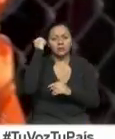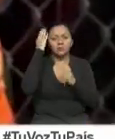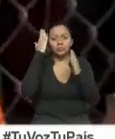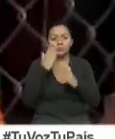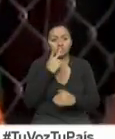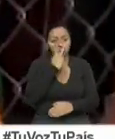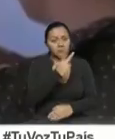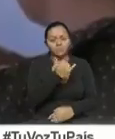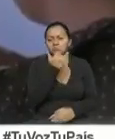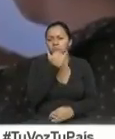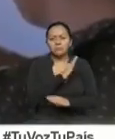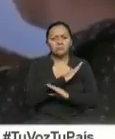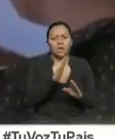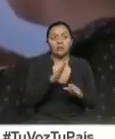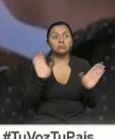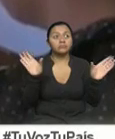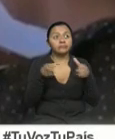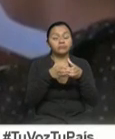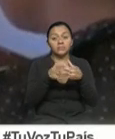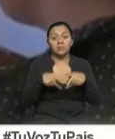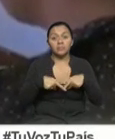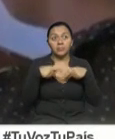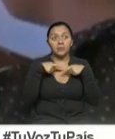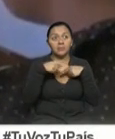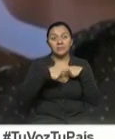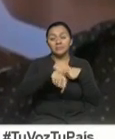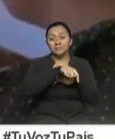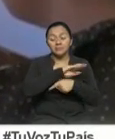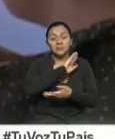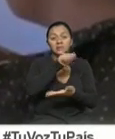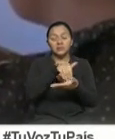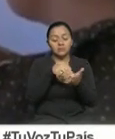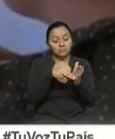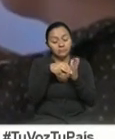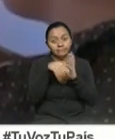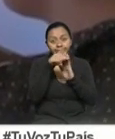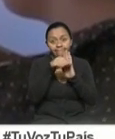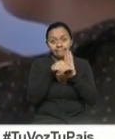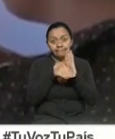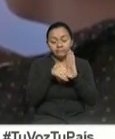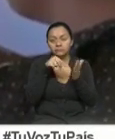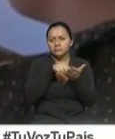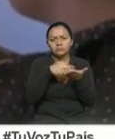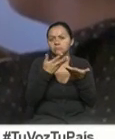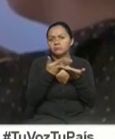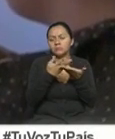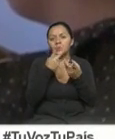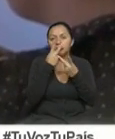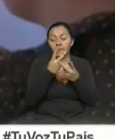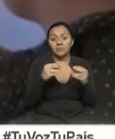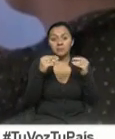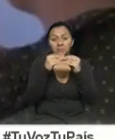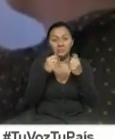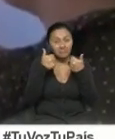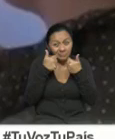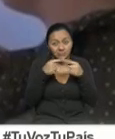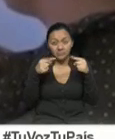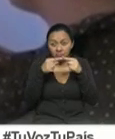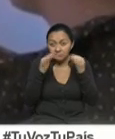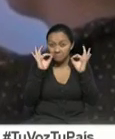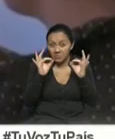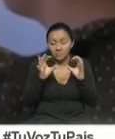Humanos. Los campos de refugiados, especialmente los centros de registro de las islas del Egeo, tampoco son sinónimo de